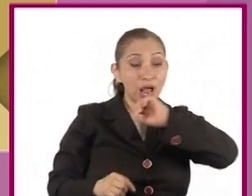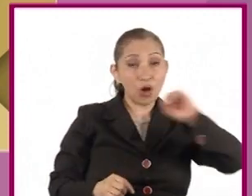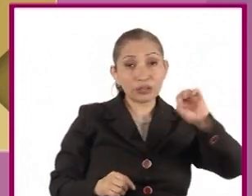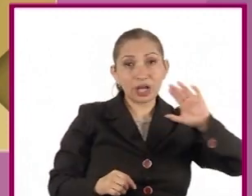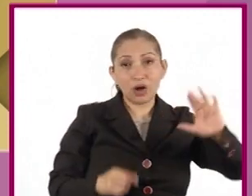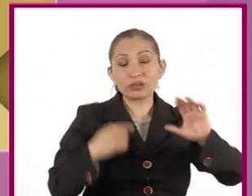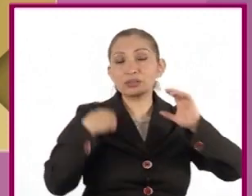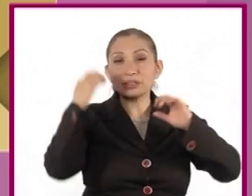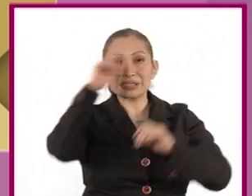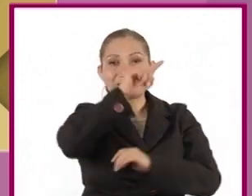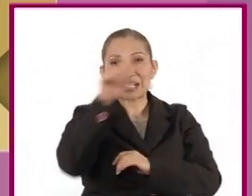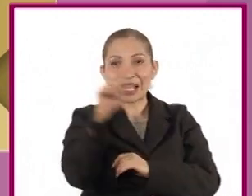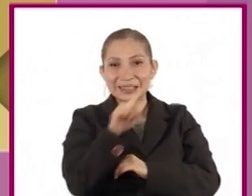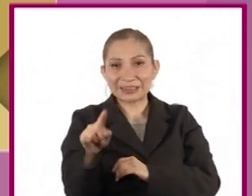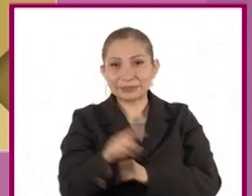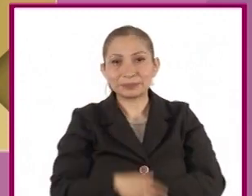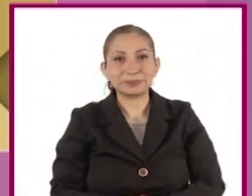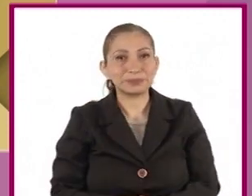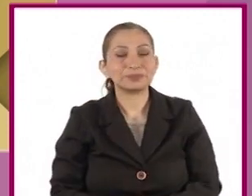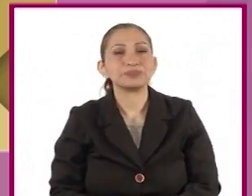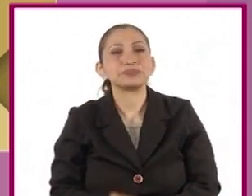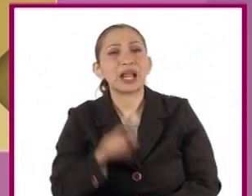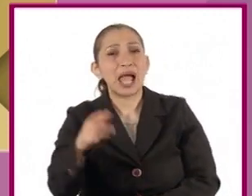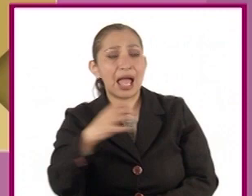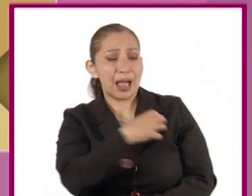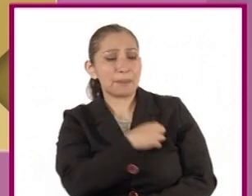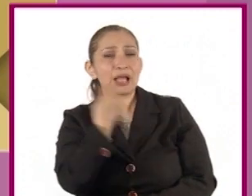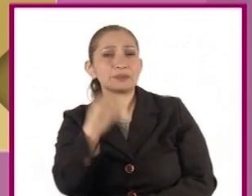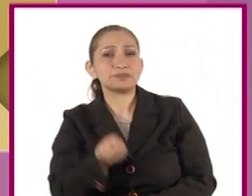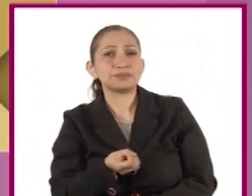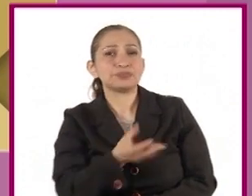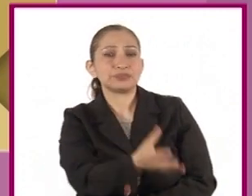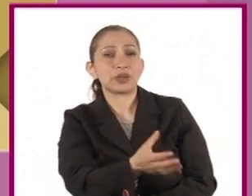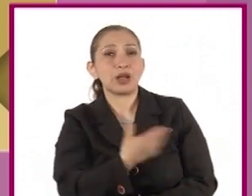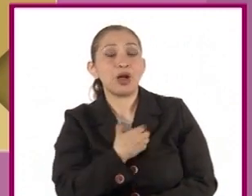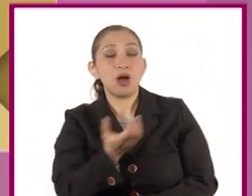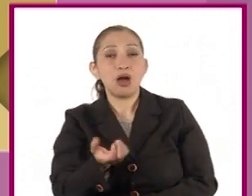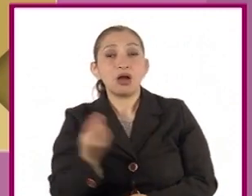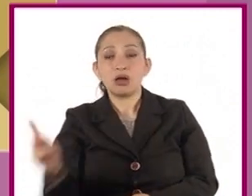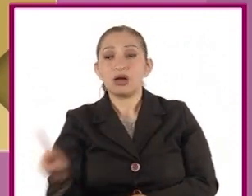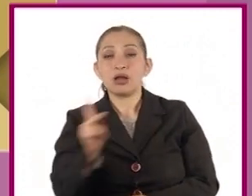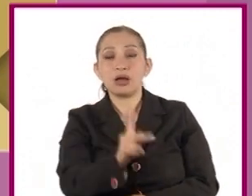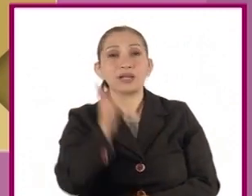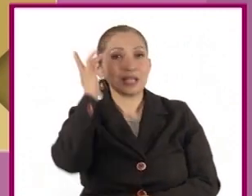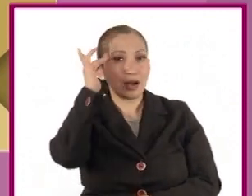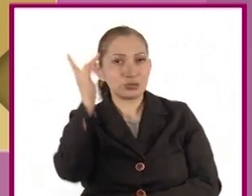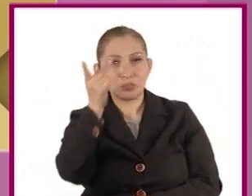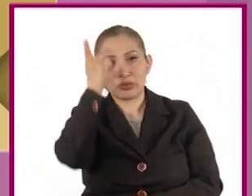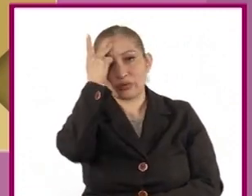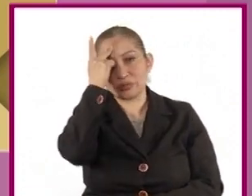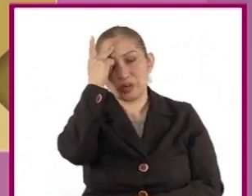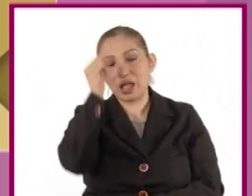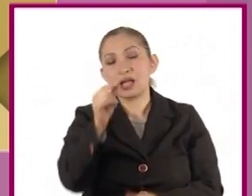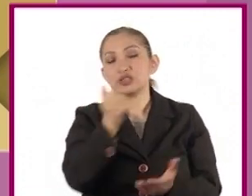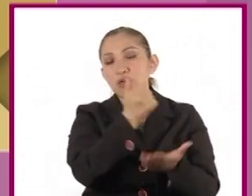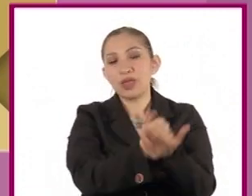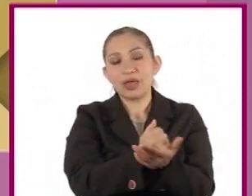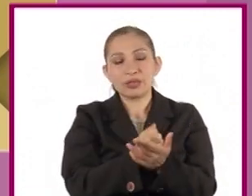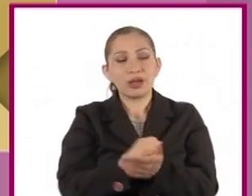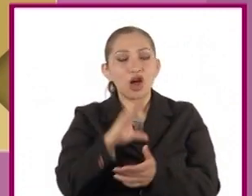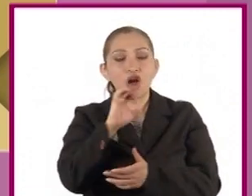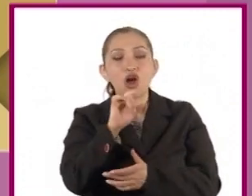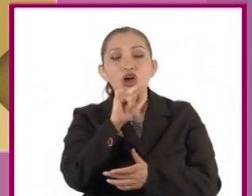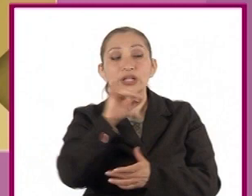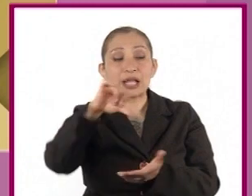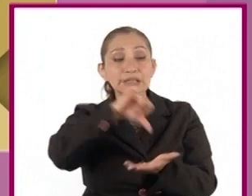oeste con Zacatecas. La capital es la ciudad homónima de San Luis Potosí, una ciudad colonial cuyo